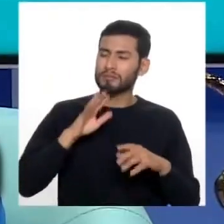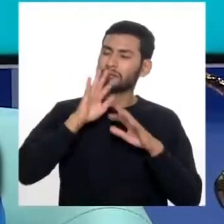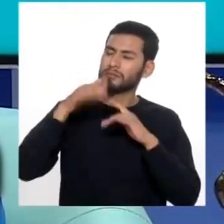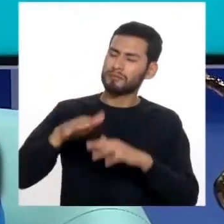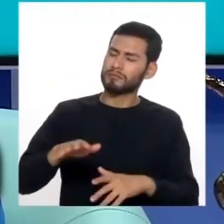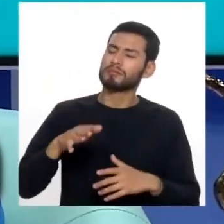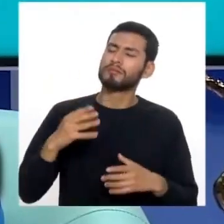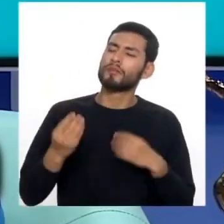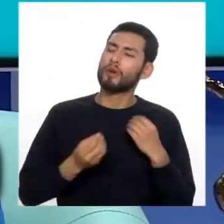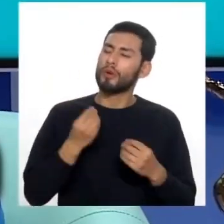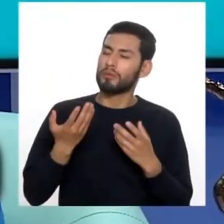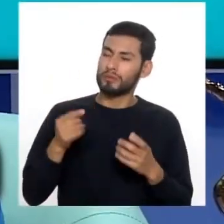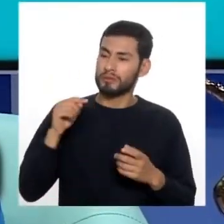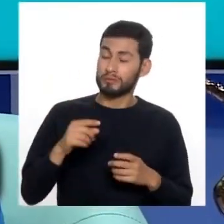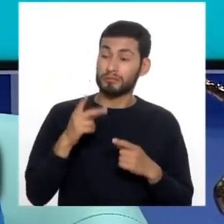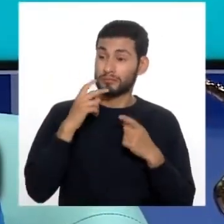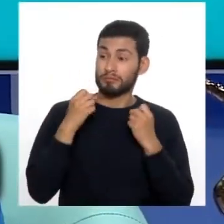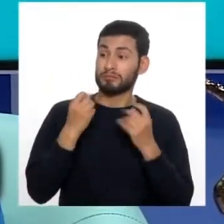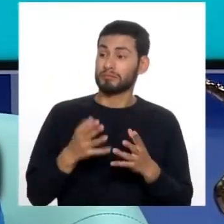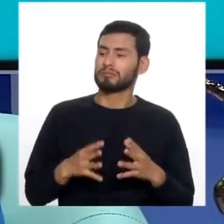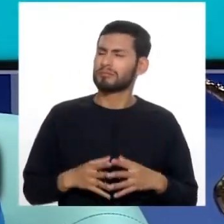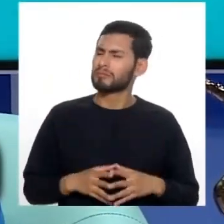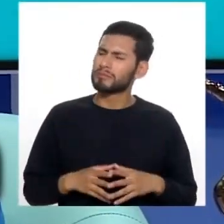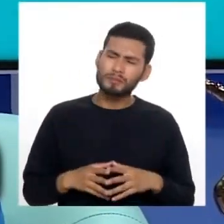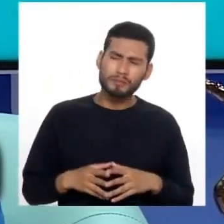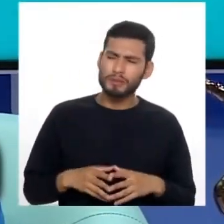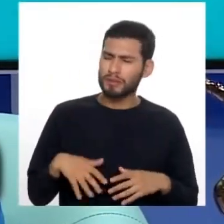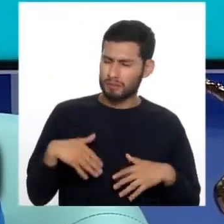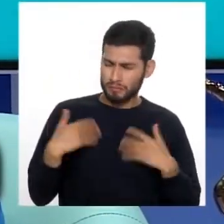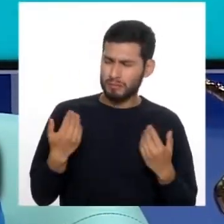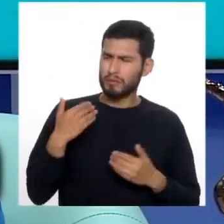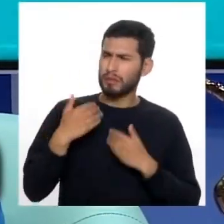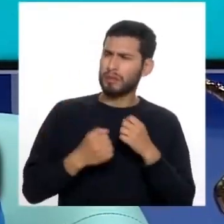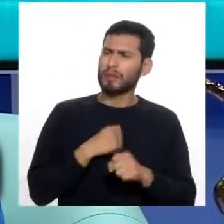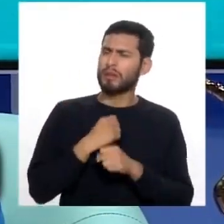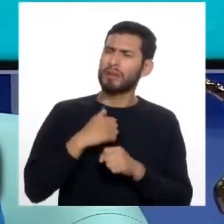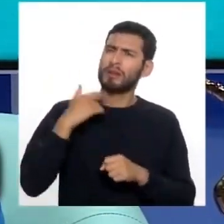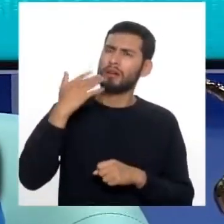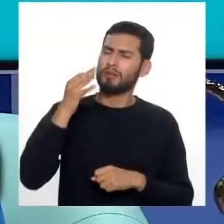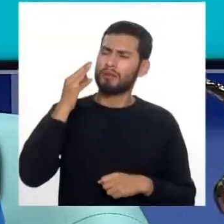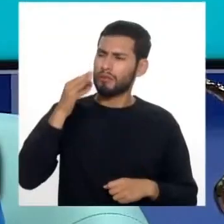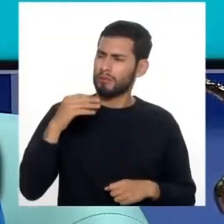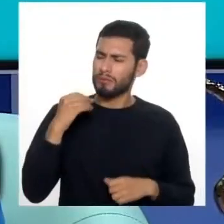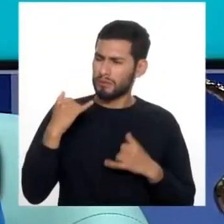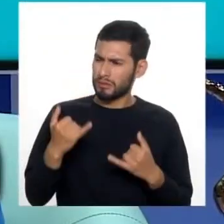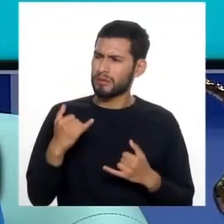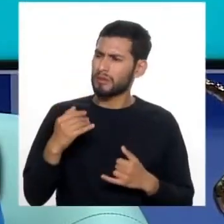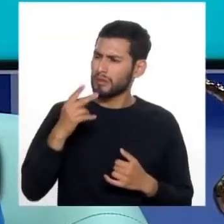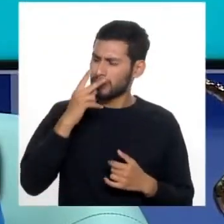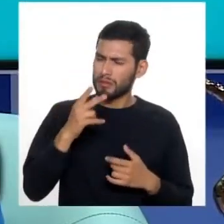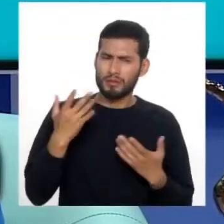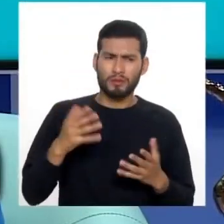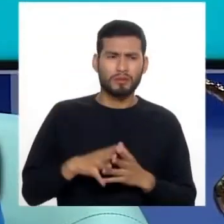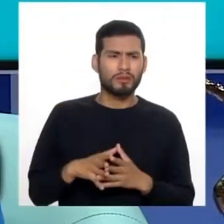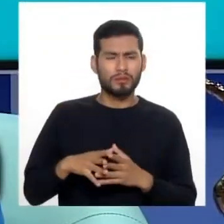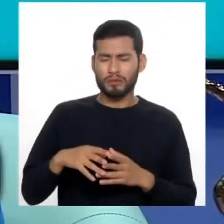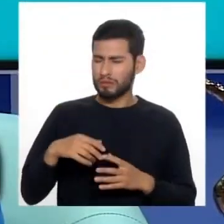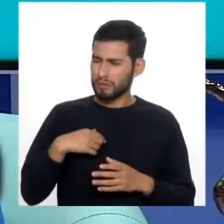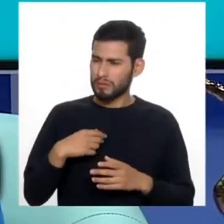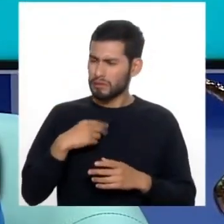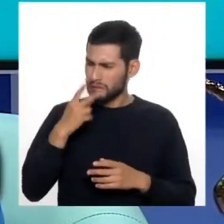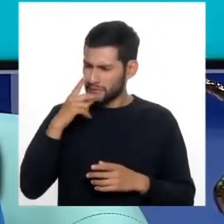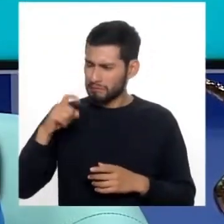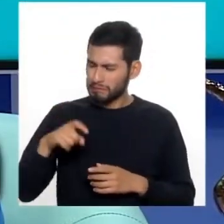y cuáles también son los impactos. ¿Cómo poder trabajar hacia el futuro? Porque a veces estamos en situaciones que vamos cubriendo